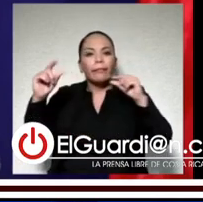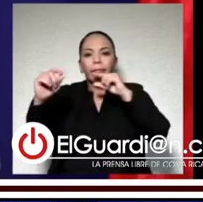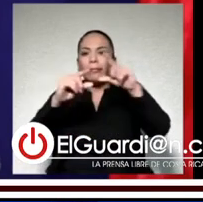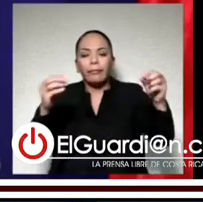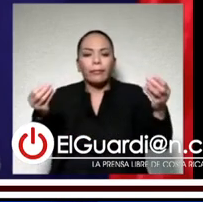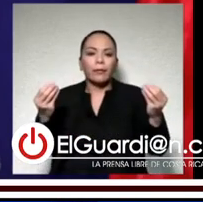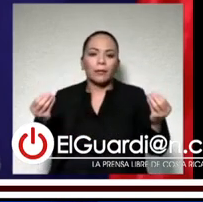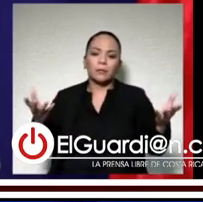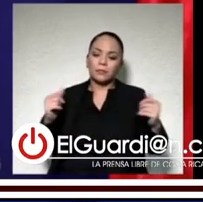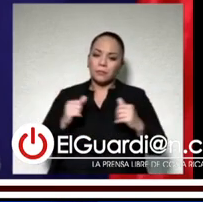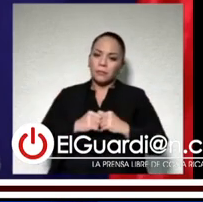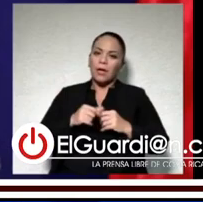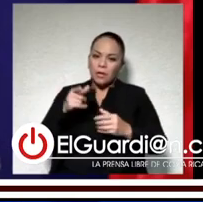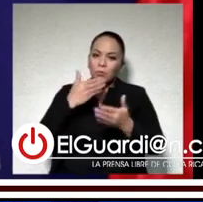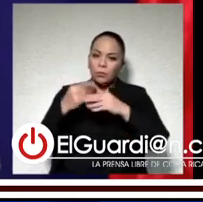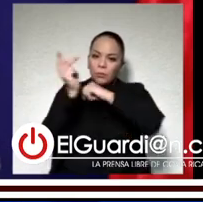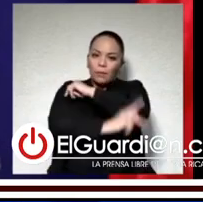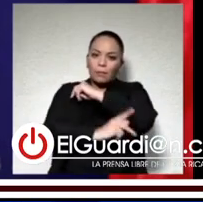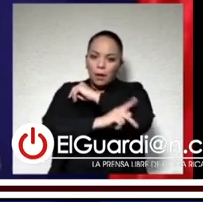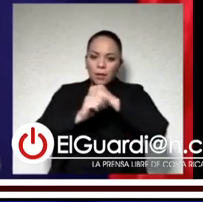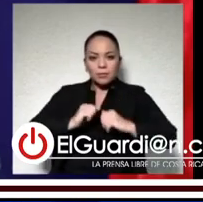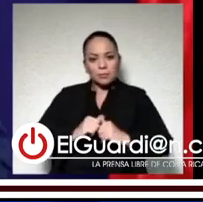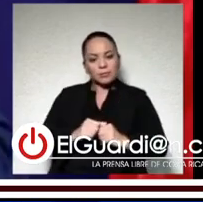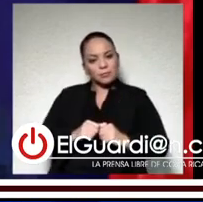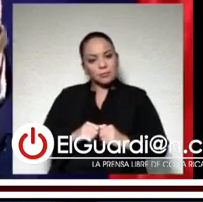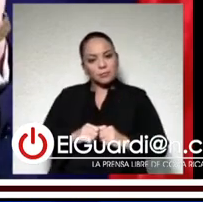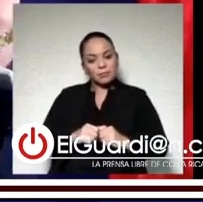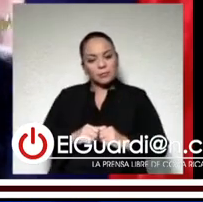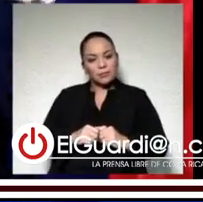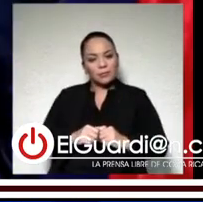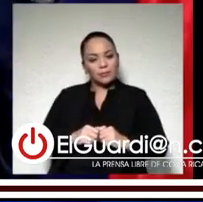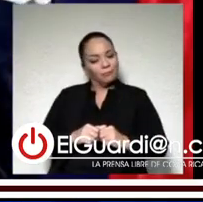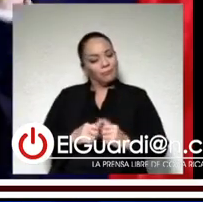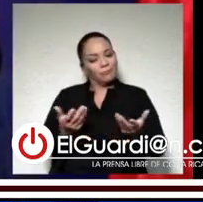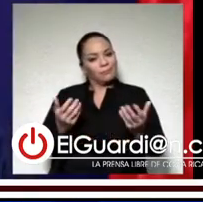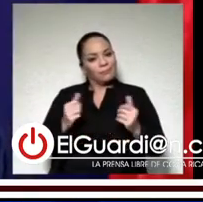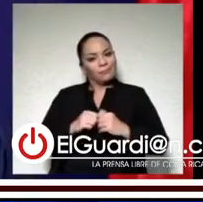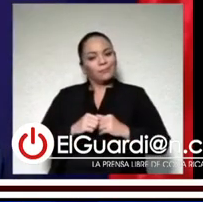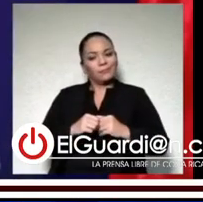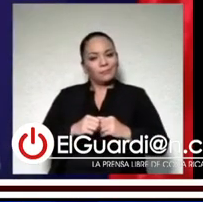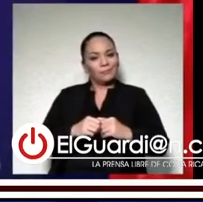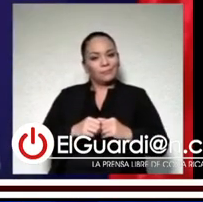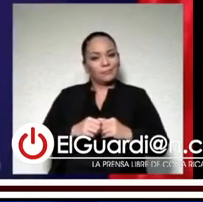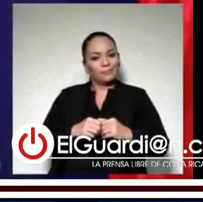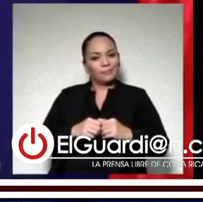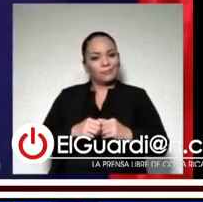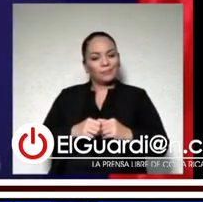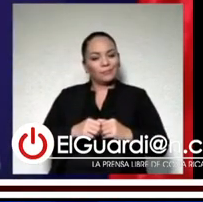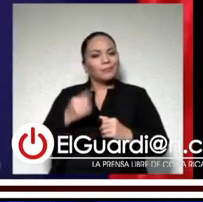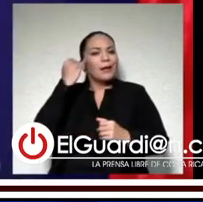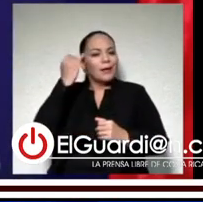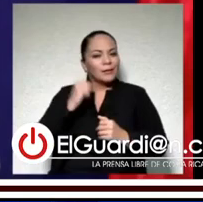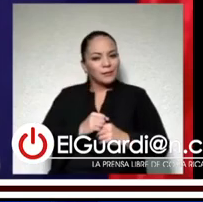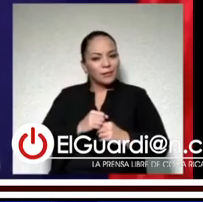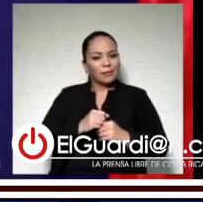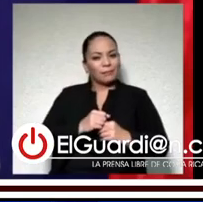al país le sirve que por lo que hasta ahora, y hasta ahí pareciera que va a llegar, 4